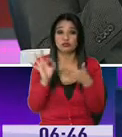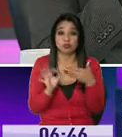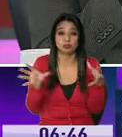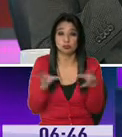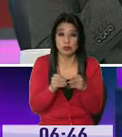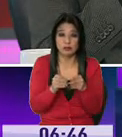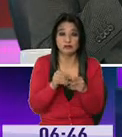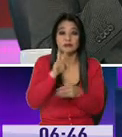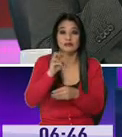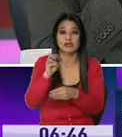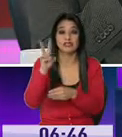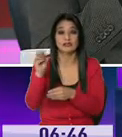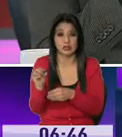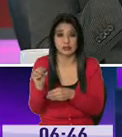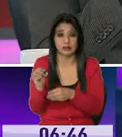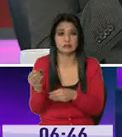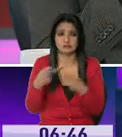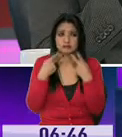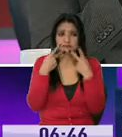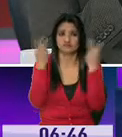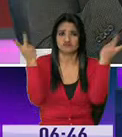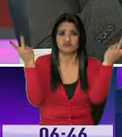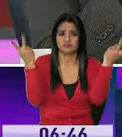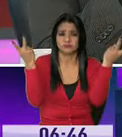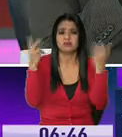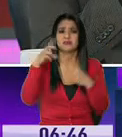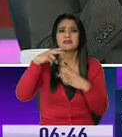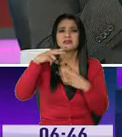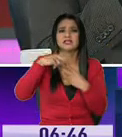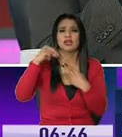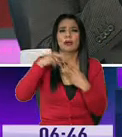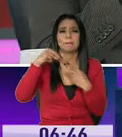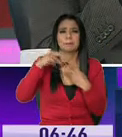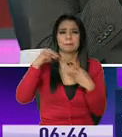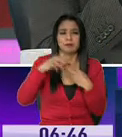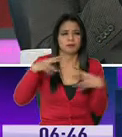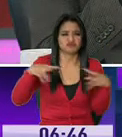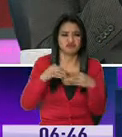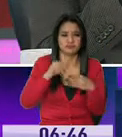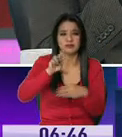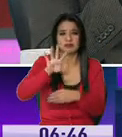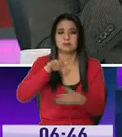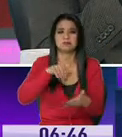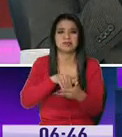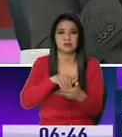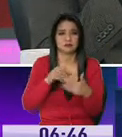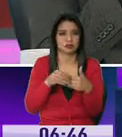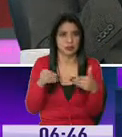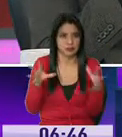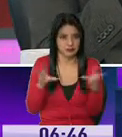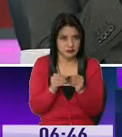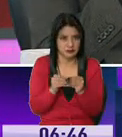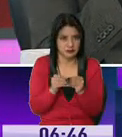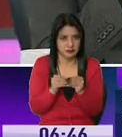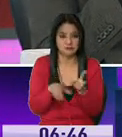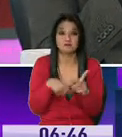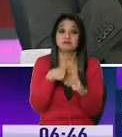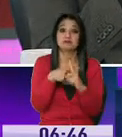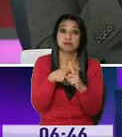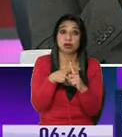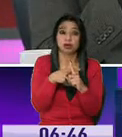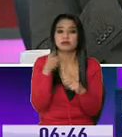todos. Definitivamente nosotros pudimos concluir que el proceso no se realizó con observación de las estrictas normas de